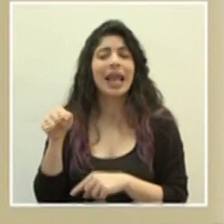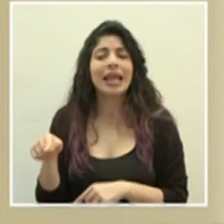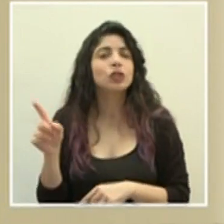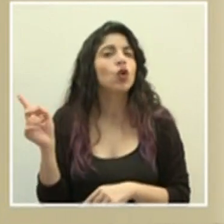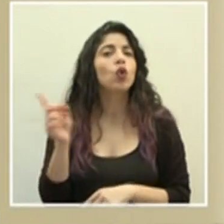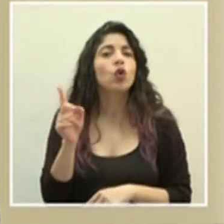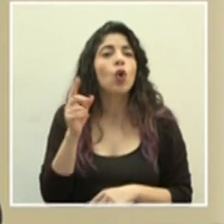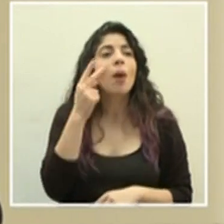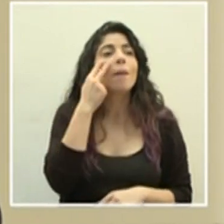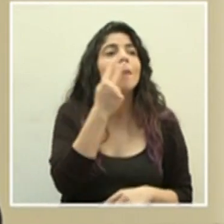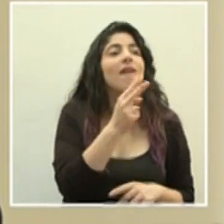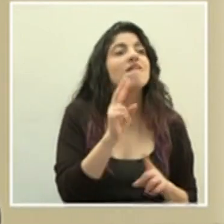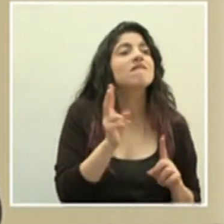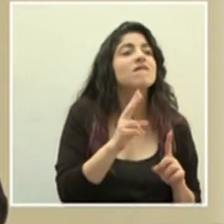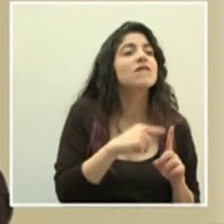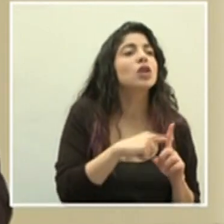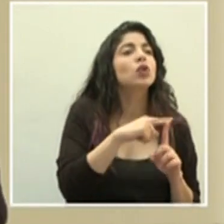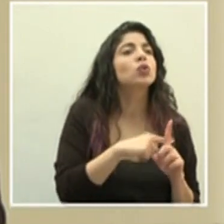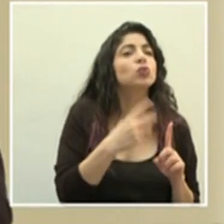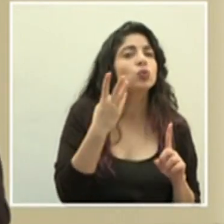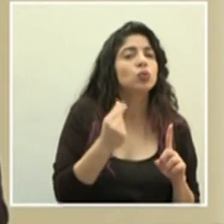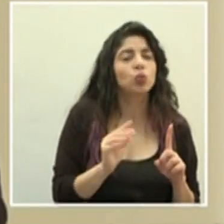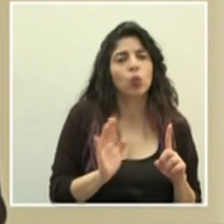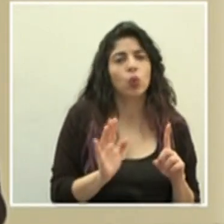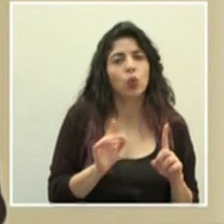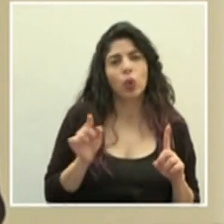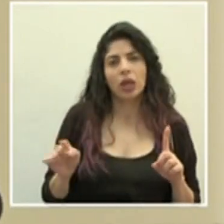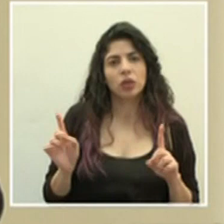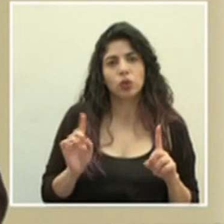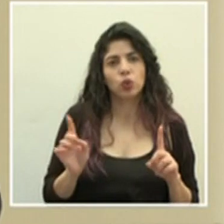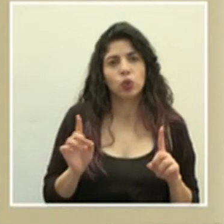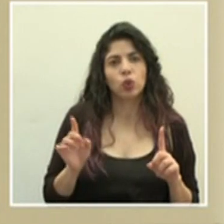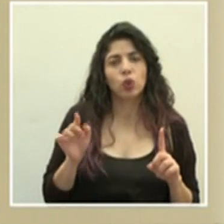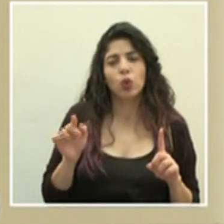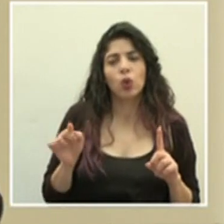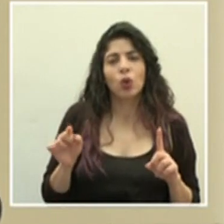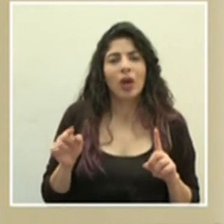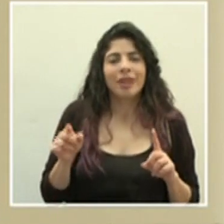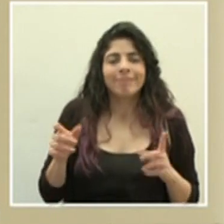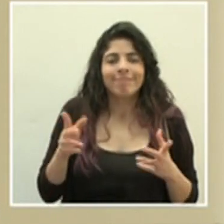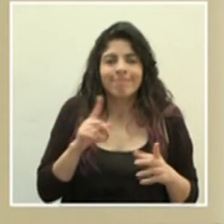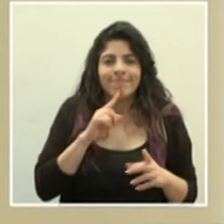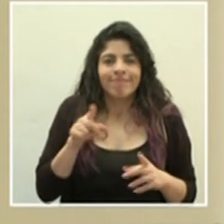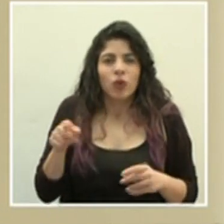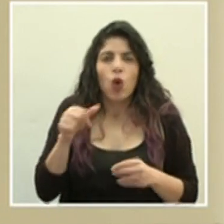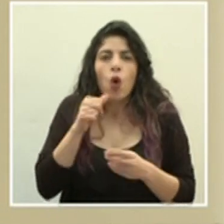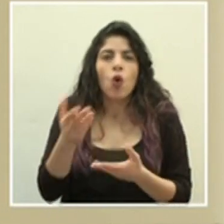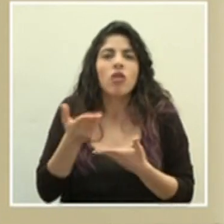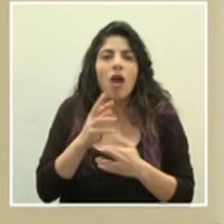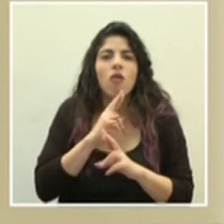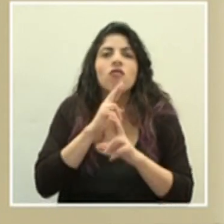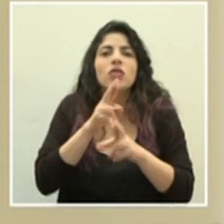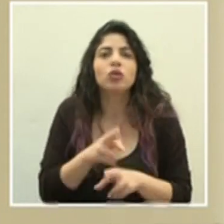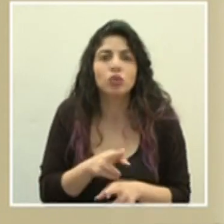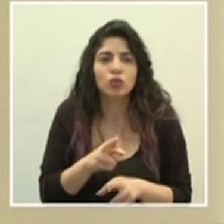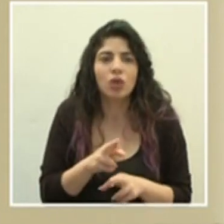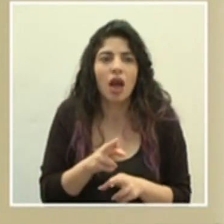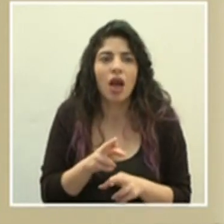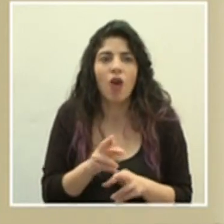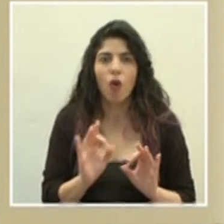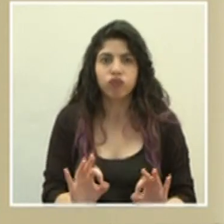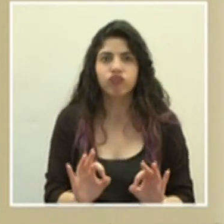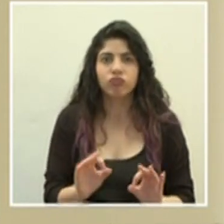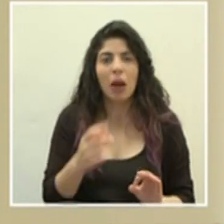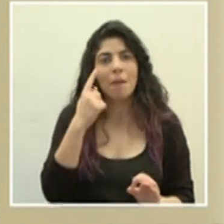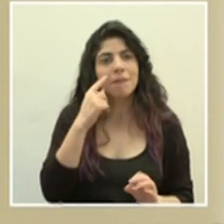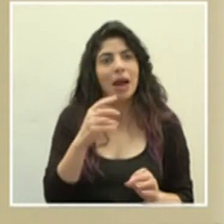determinar prevalencia, porque sería en este momento, pues, no nos llevaría sinceramente a una conclusión que nos vaya a dar un